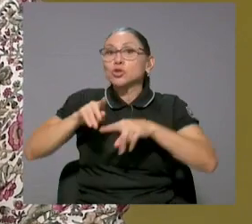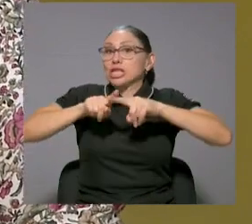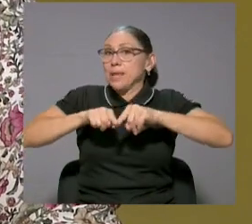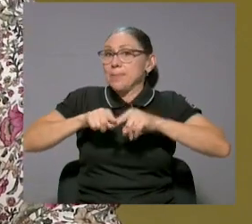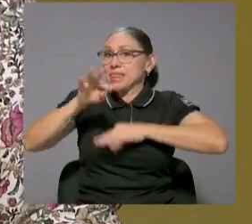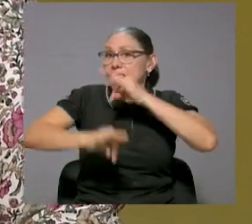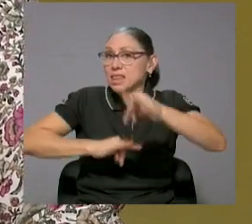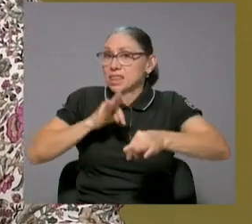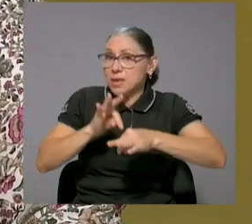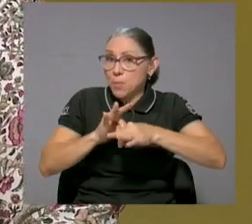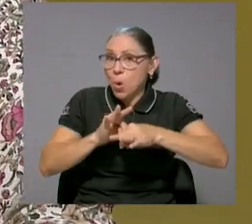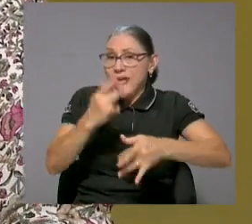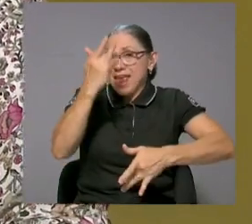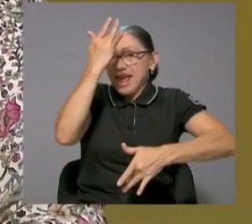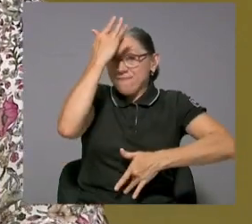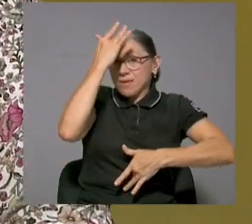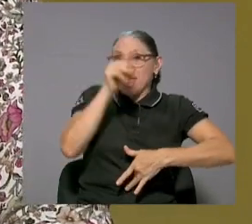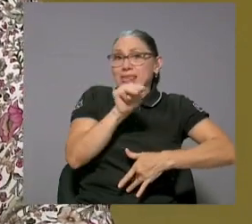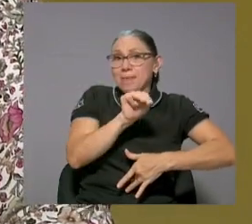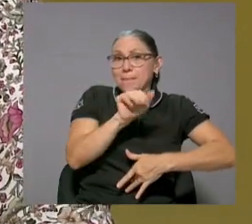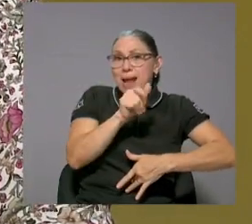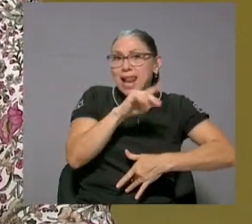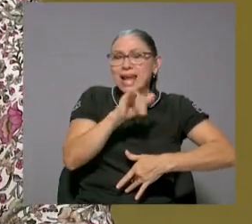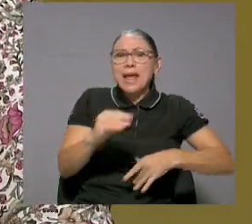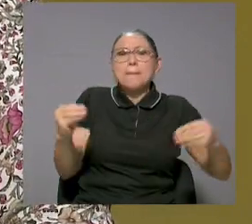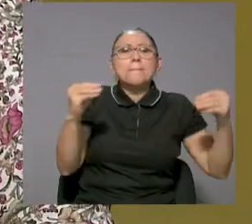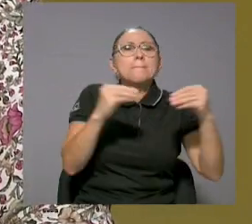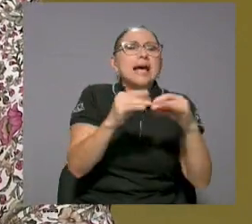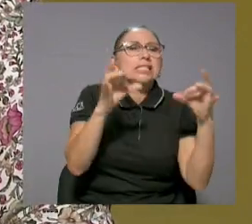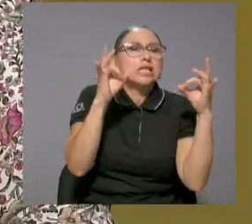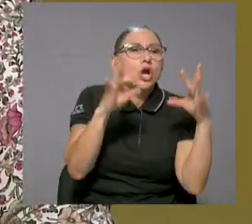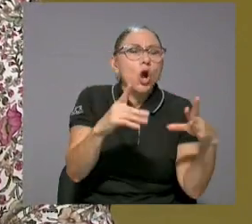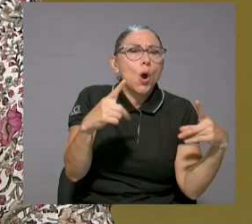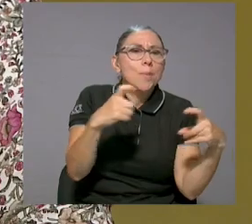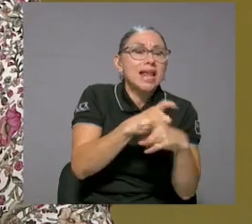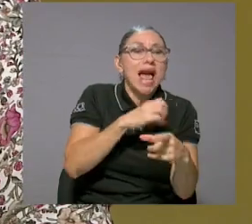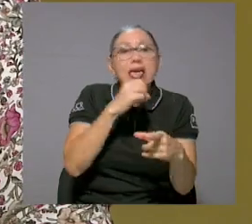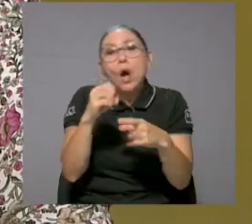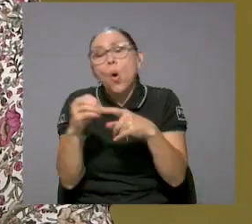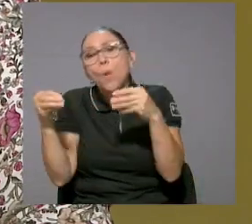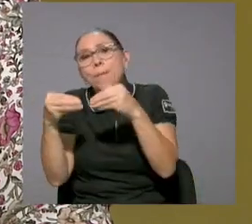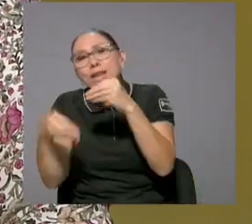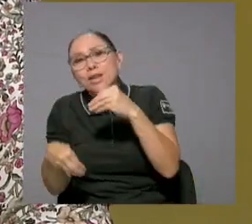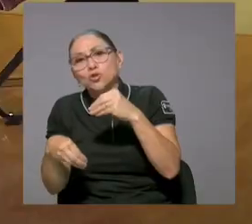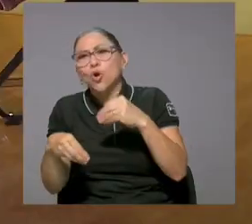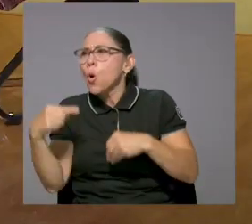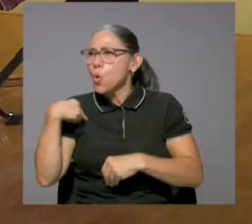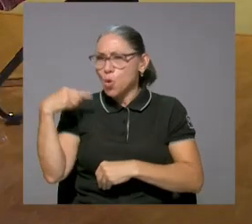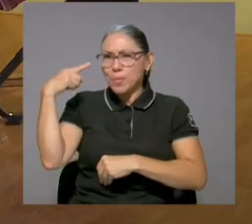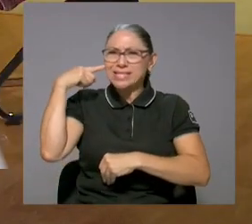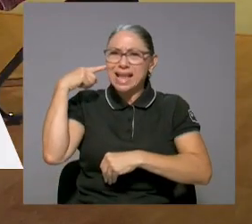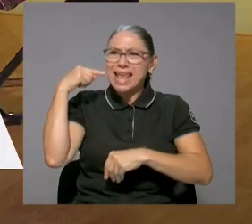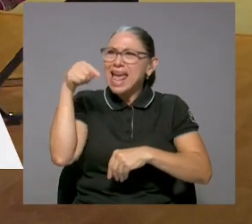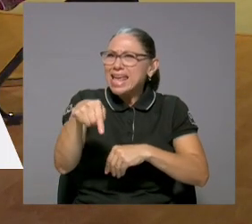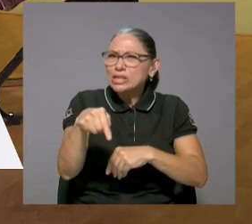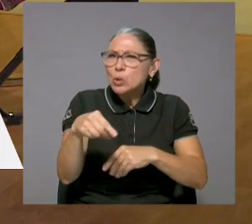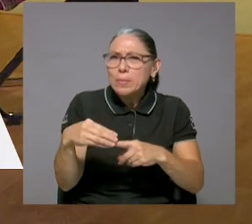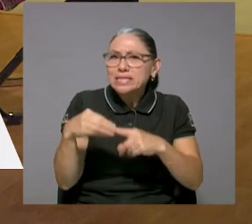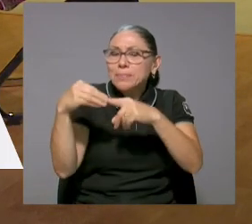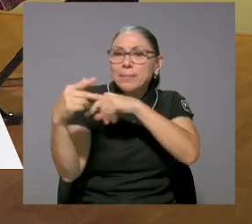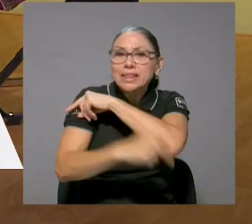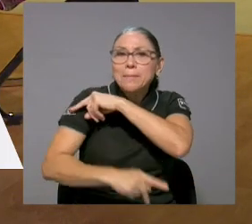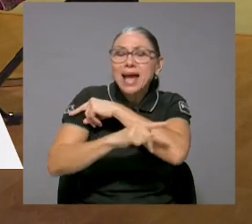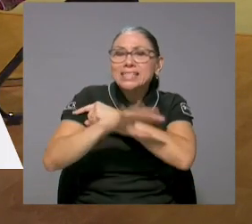o menos complicada. Usted mencionaba, uno creería que esto es solamente de países sobre todo africanos. A ver, y si bien es